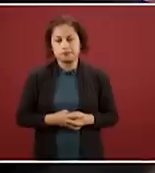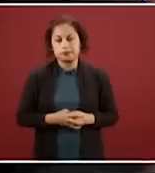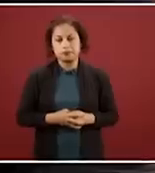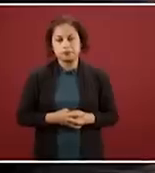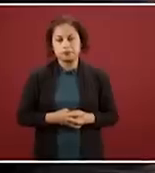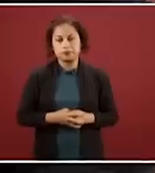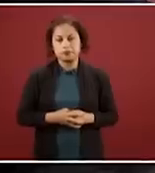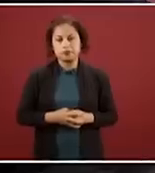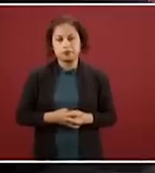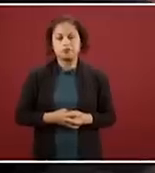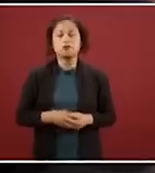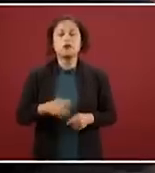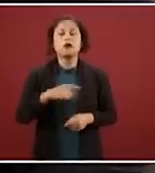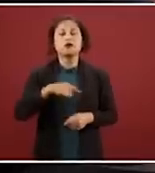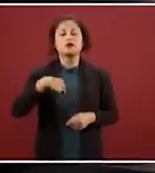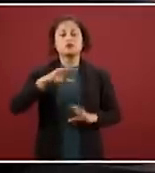ya sabemos que